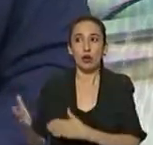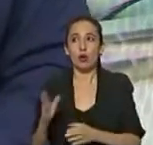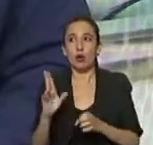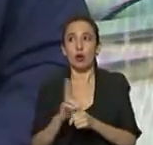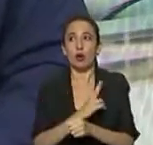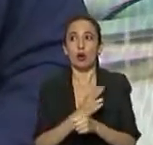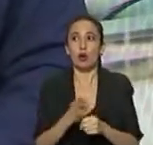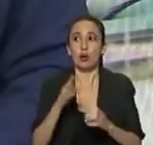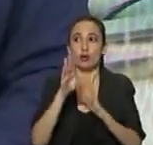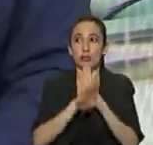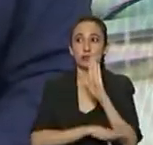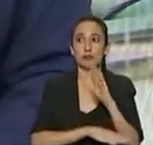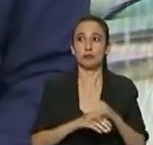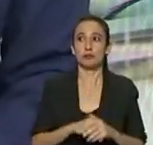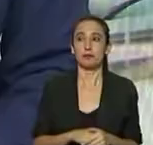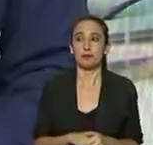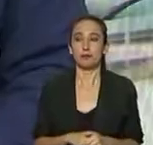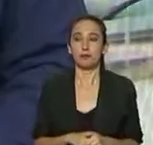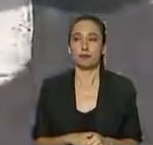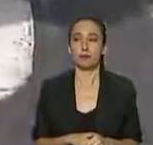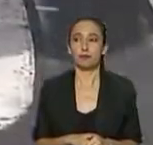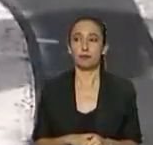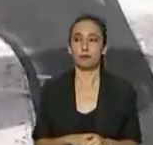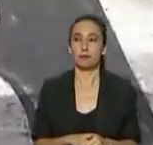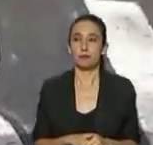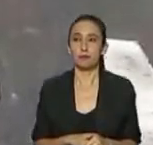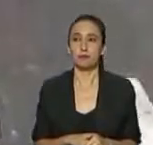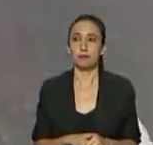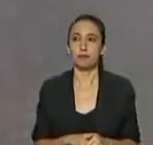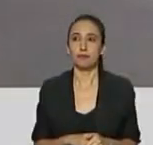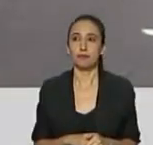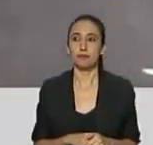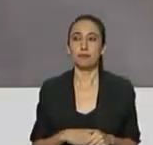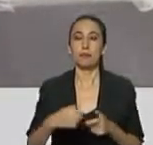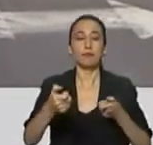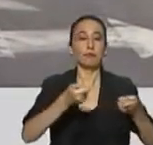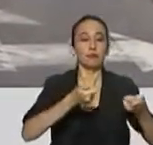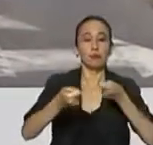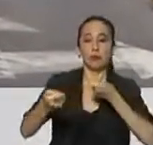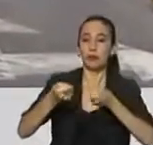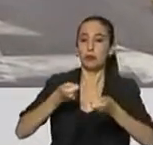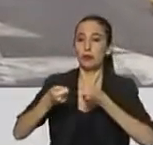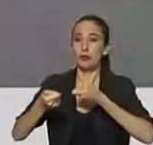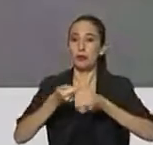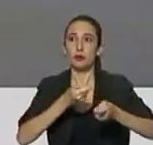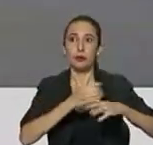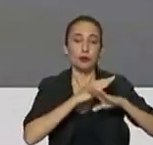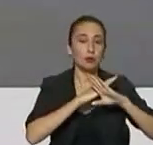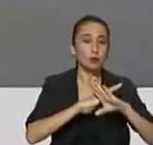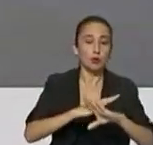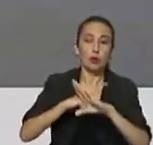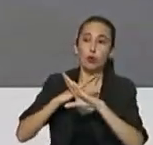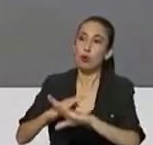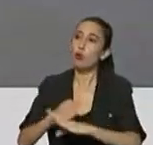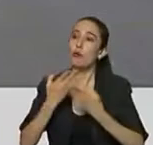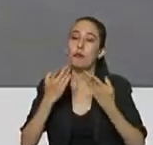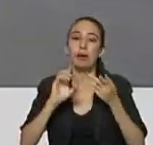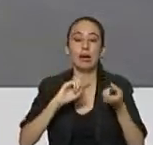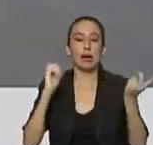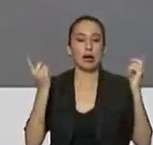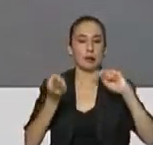es menor. Las medidas de restricción para evitar la propagación del COVID-19 ha cambiado la cotidianidad de